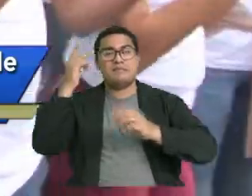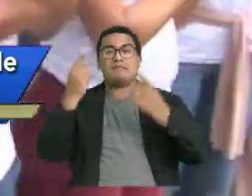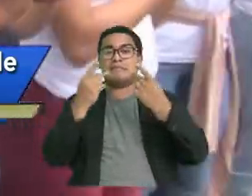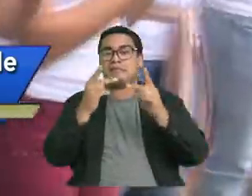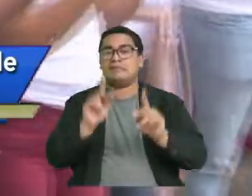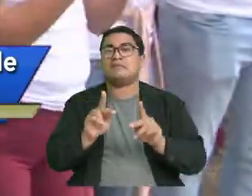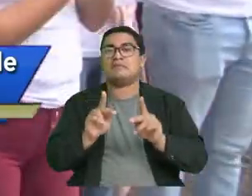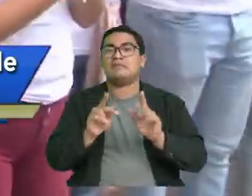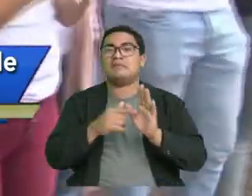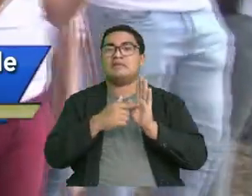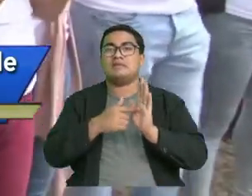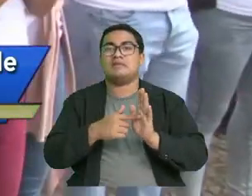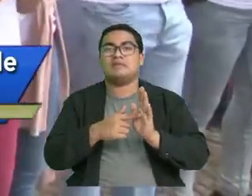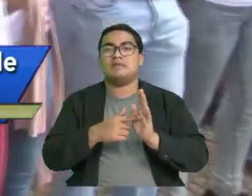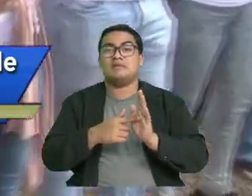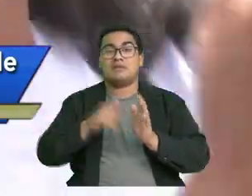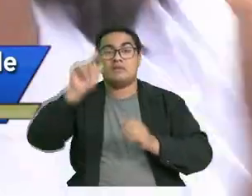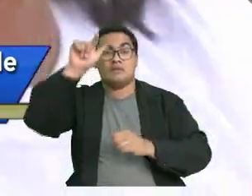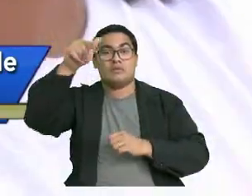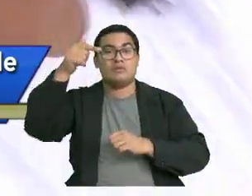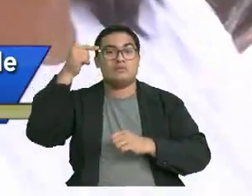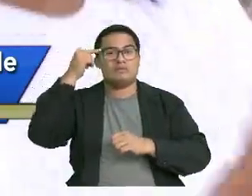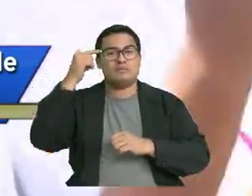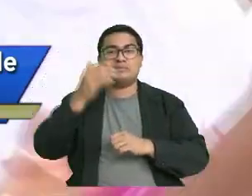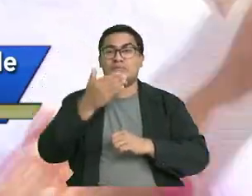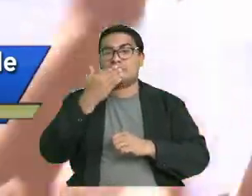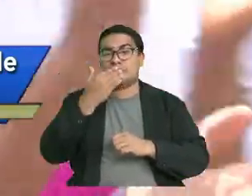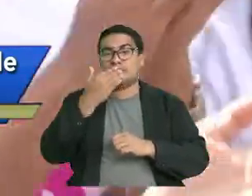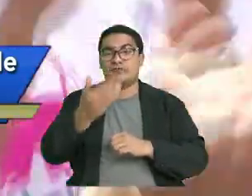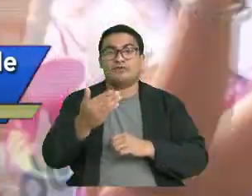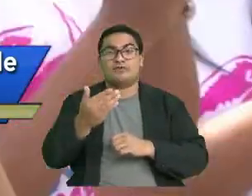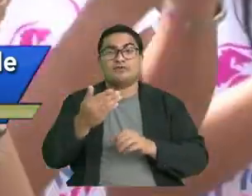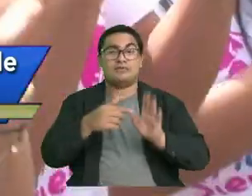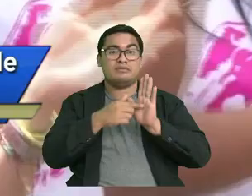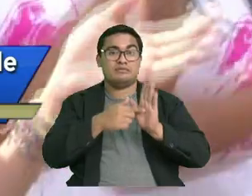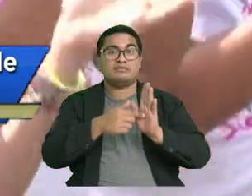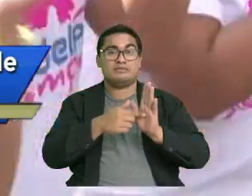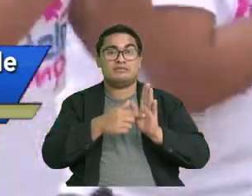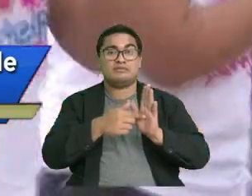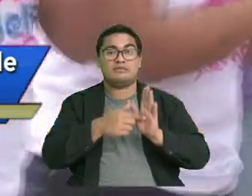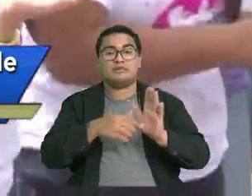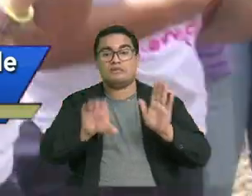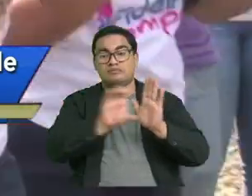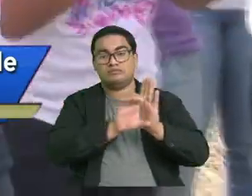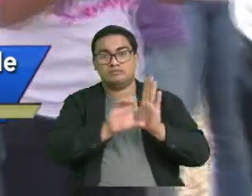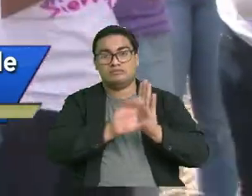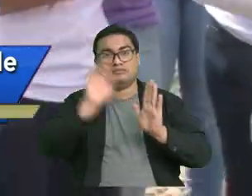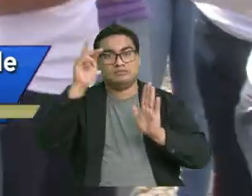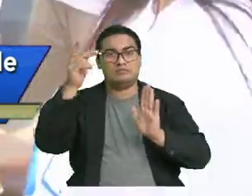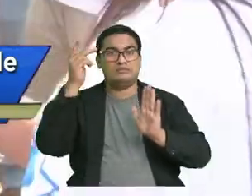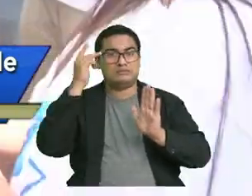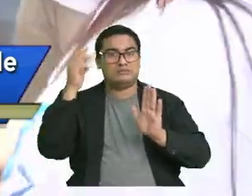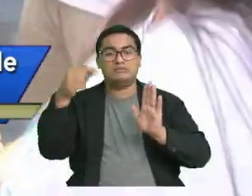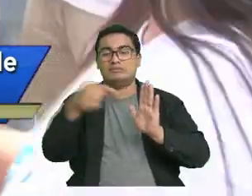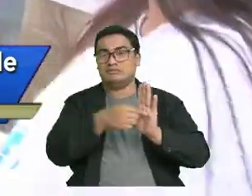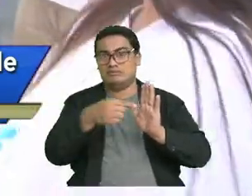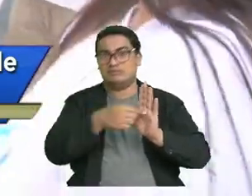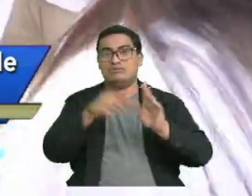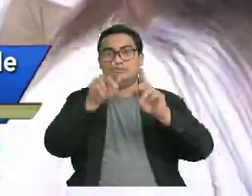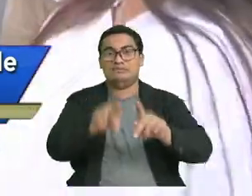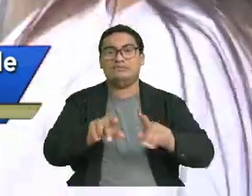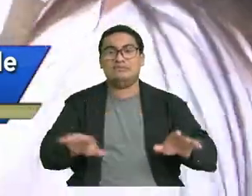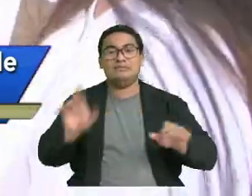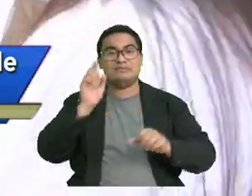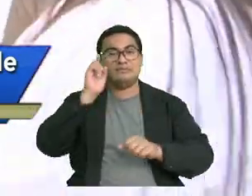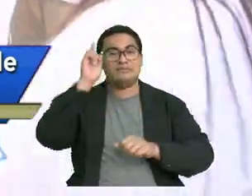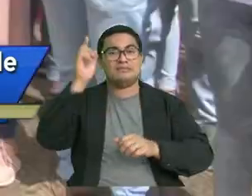encontramos la voluntad de nuestro gobierno, de además de estar plasmado en la Constitución, en el Plan de Desarrollo Humano,